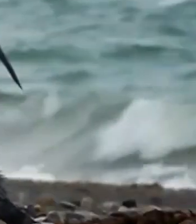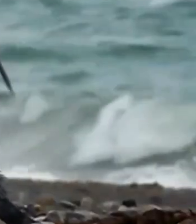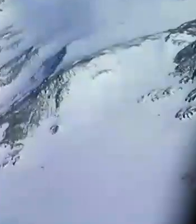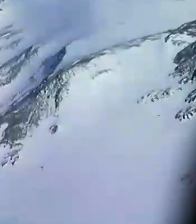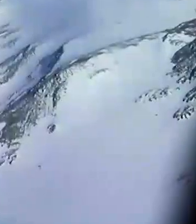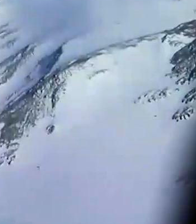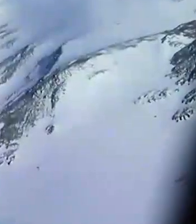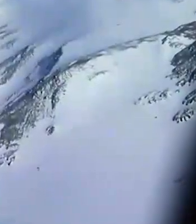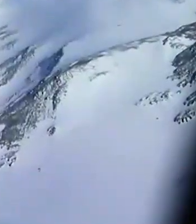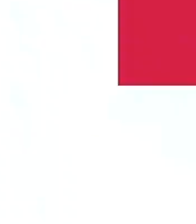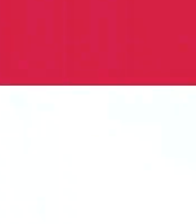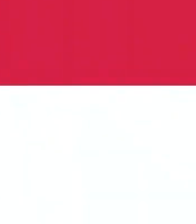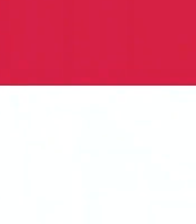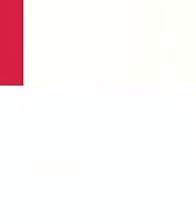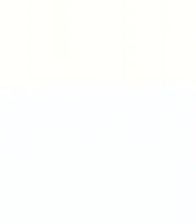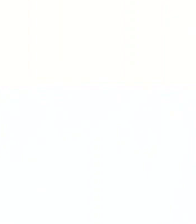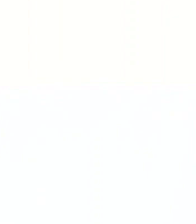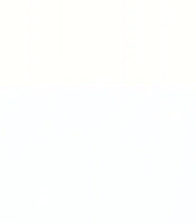e